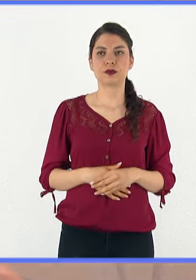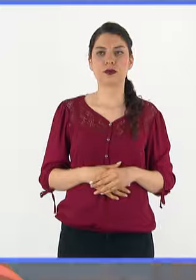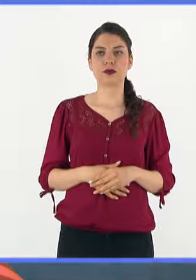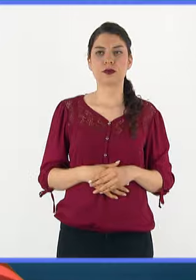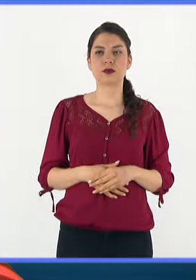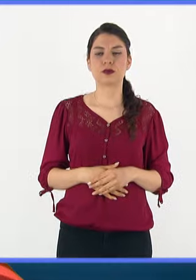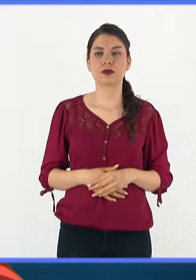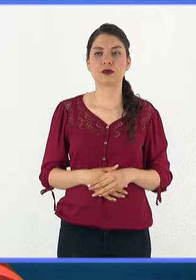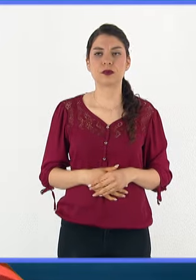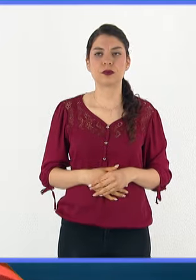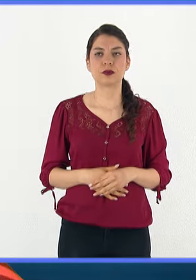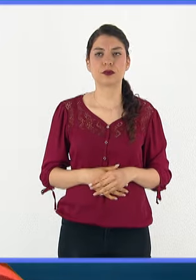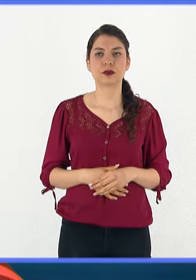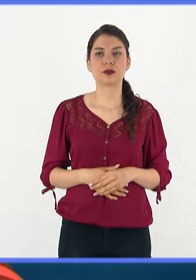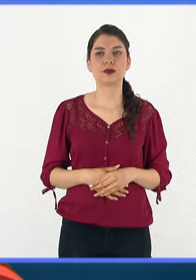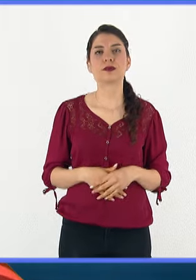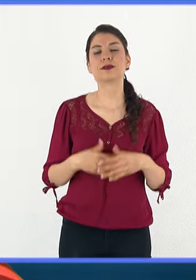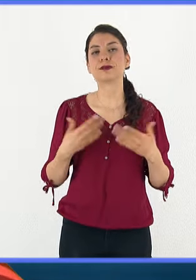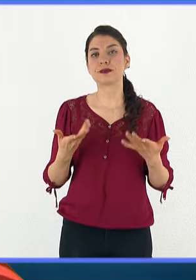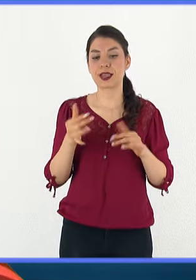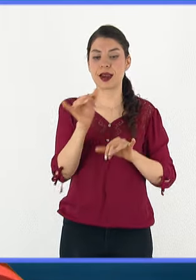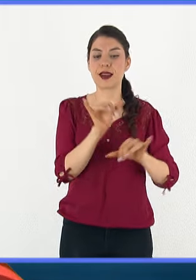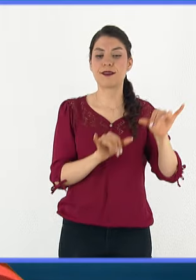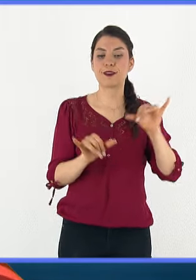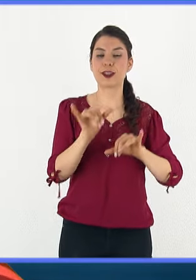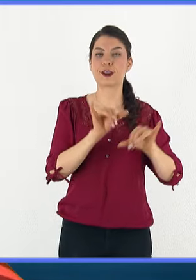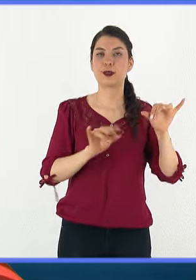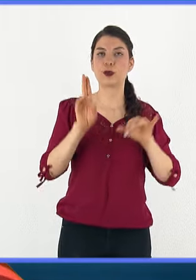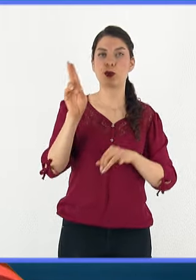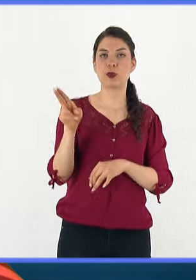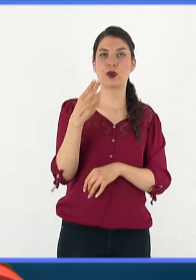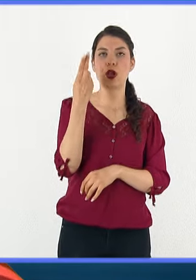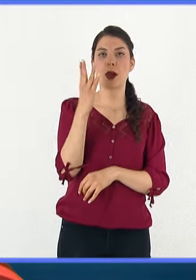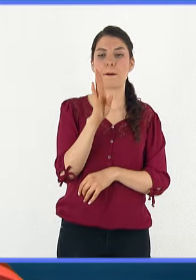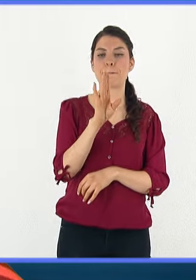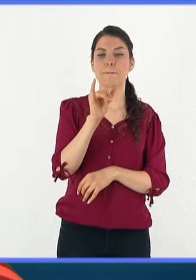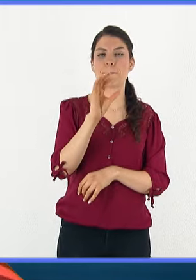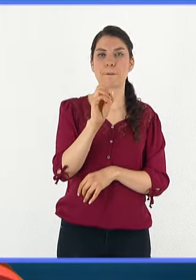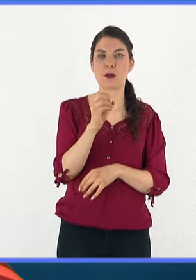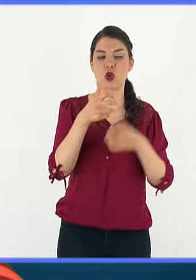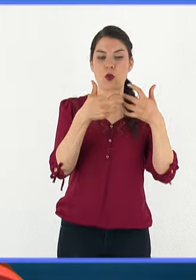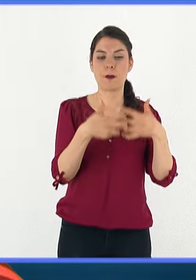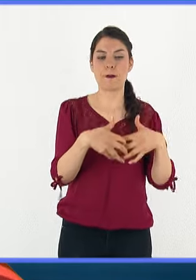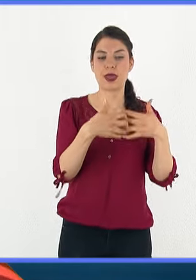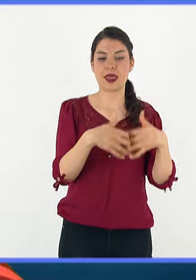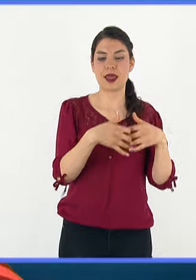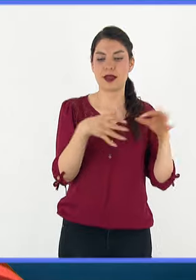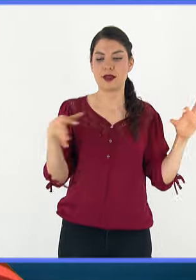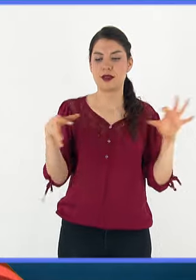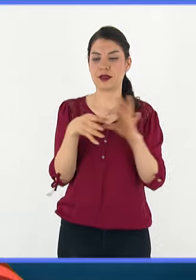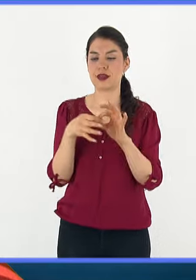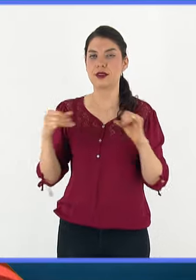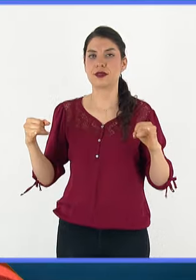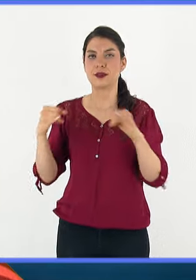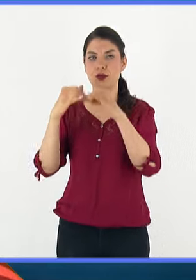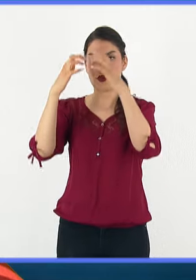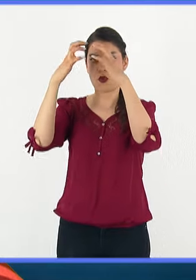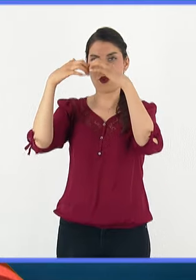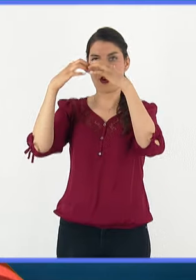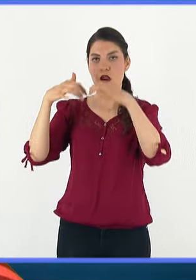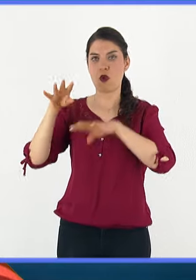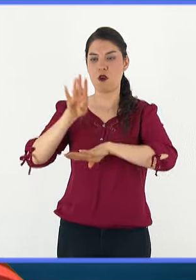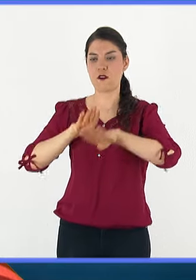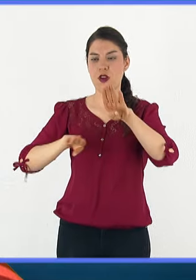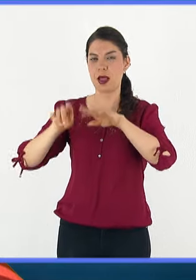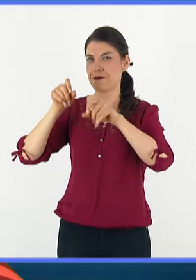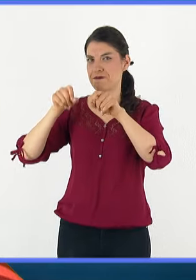Morales el laboratorio universitario de biomecánica de la UNAM que pertenece al instituto de neurobiología de nuestra casa